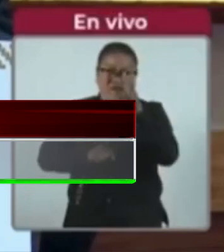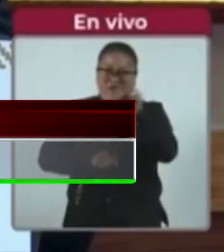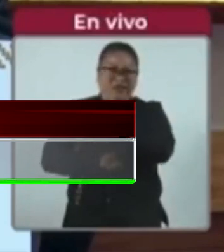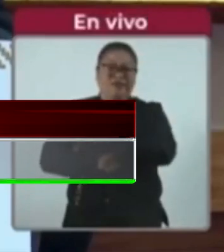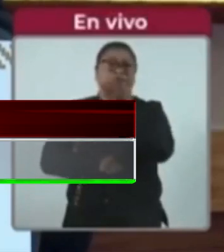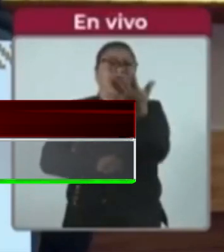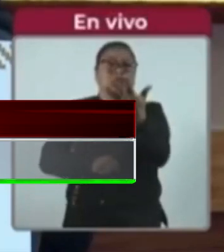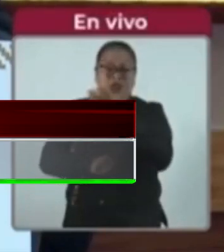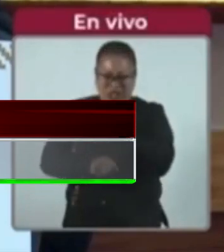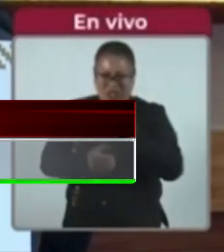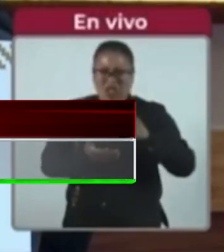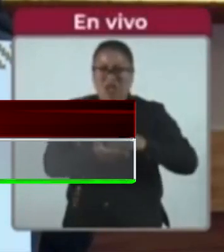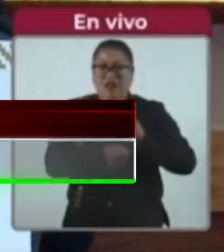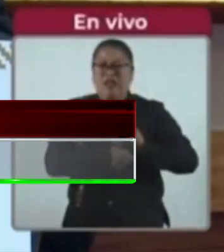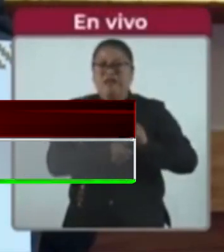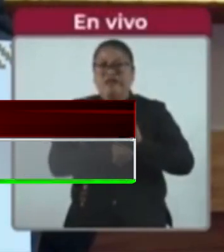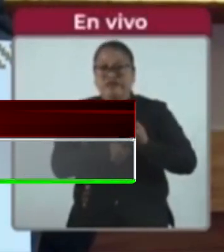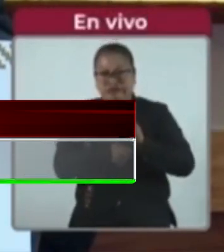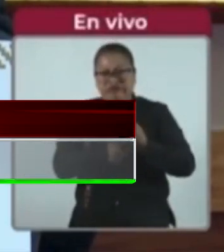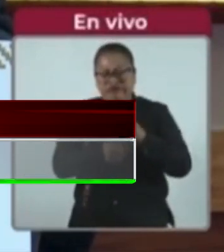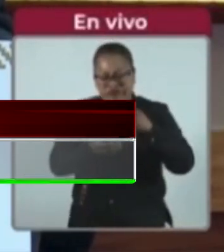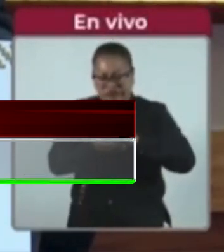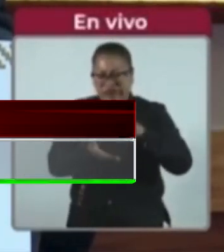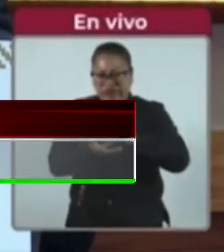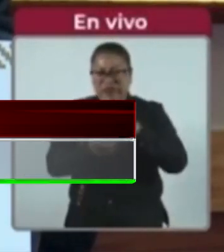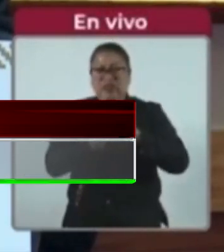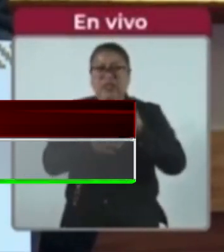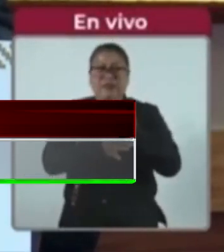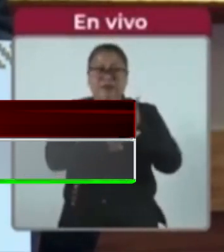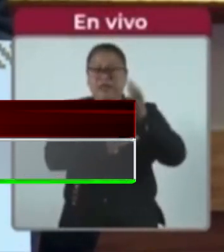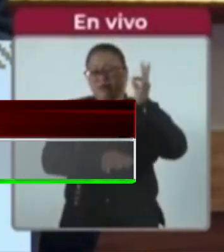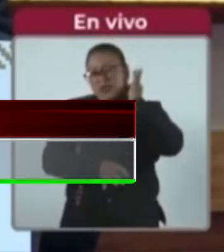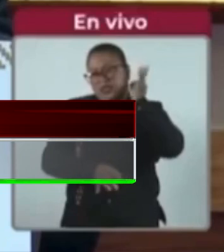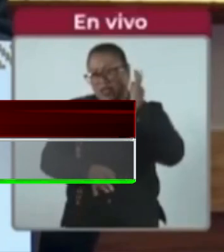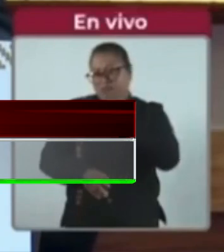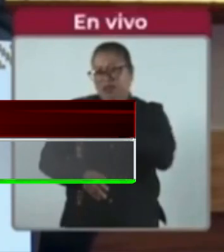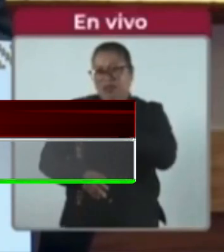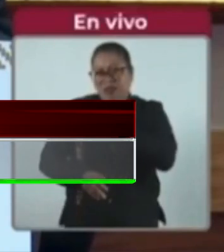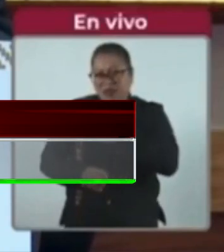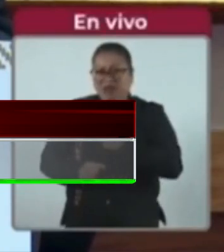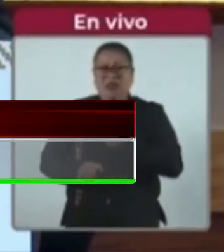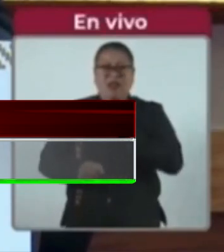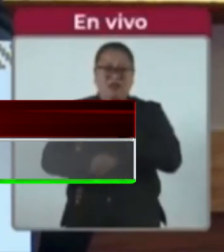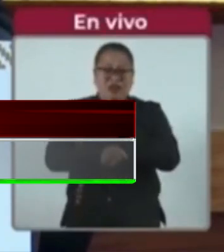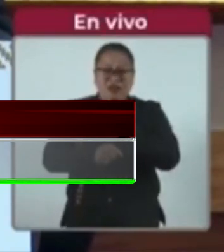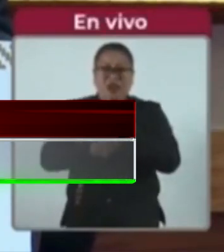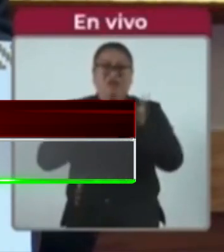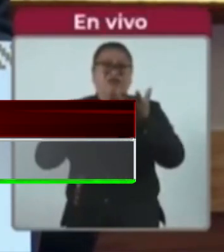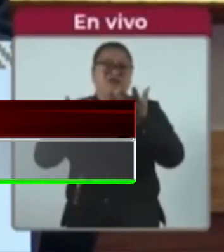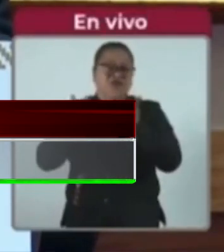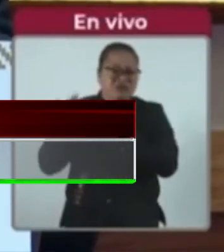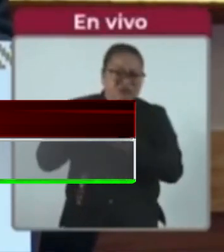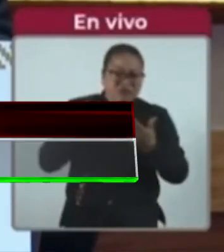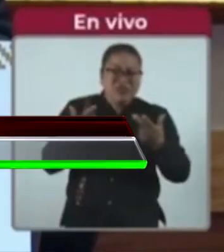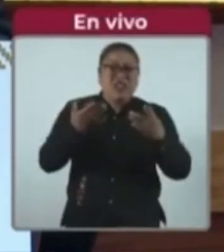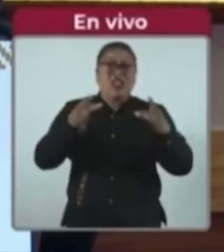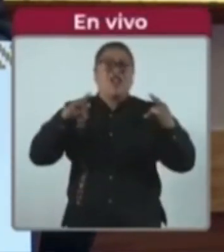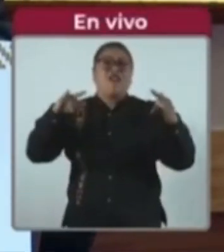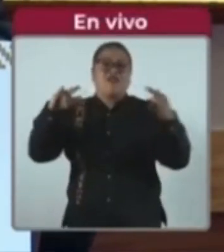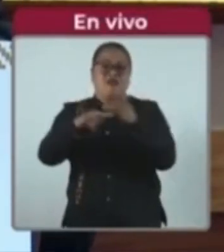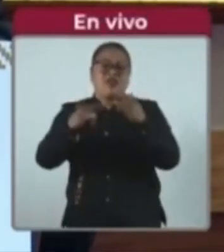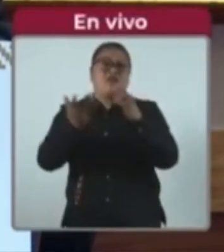a proceso, es lo que tengo información de la Fiscalía, por lesiones, por afectaciones a las vías federales de